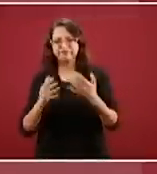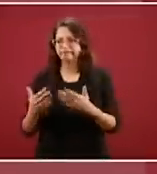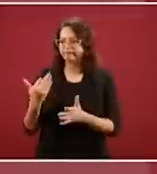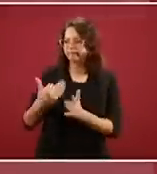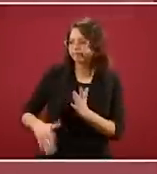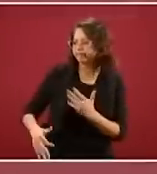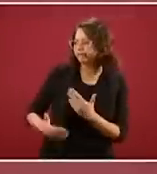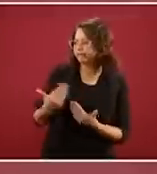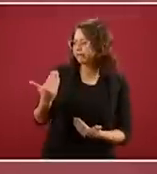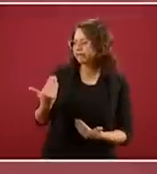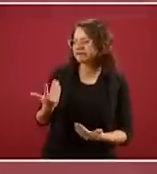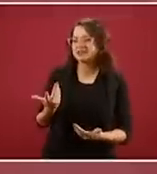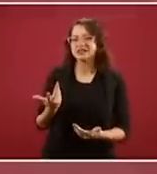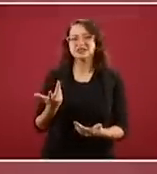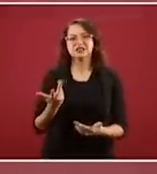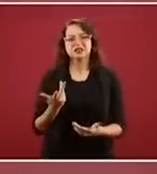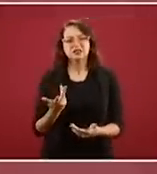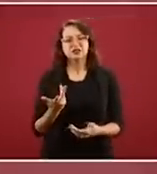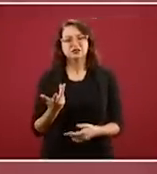hemos